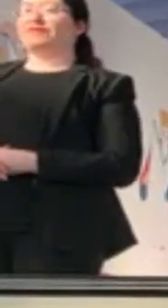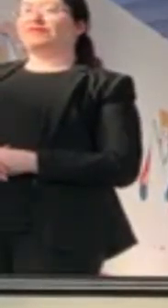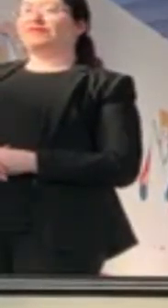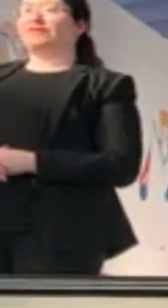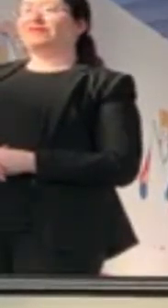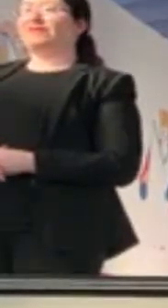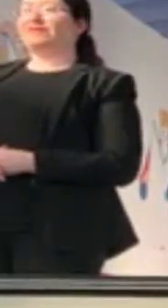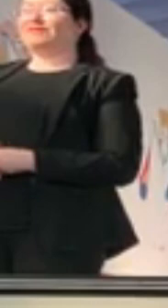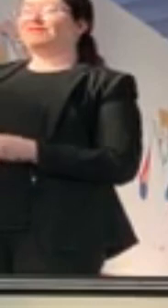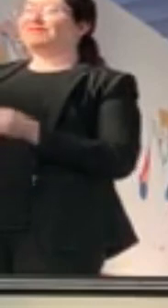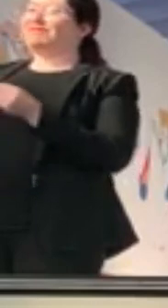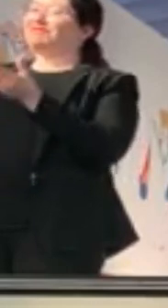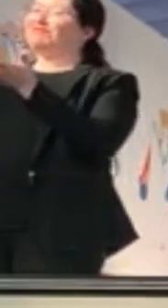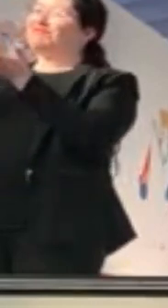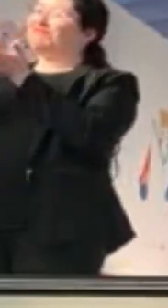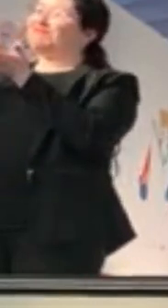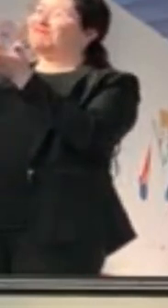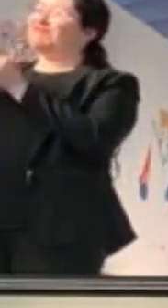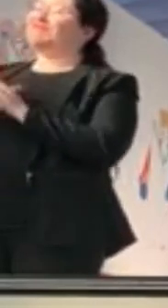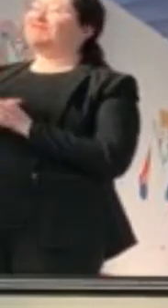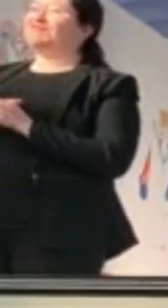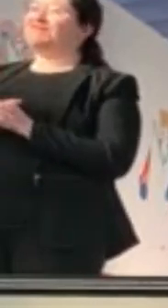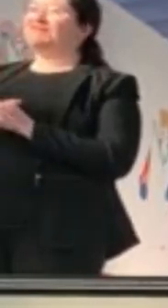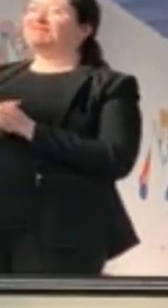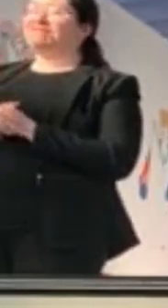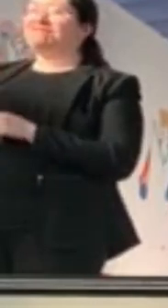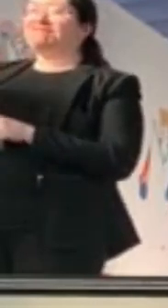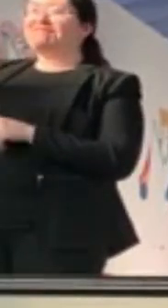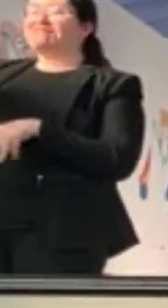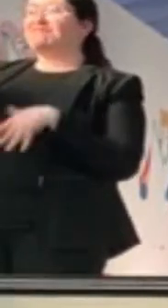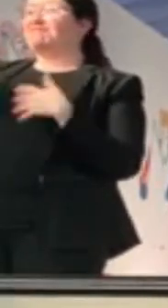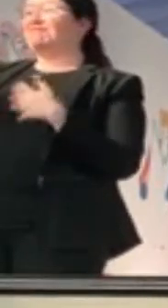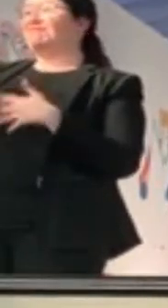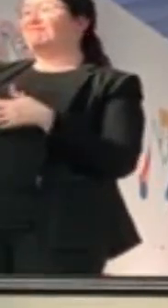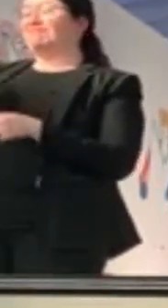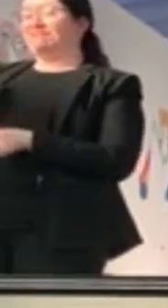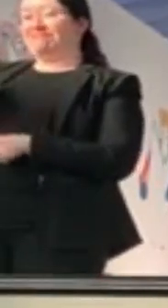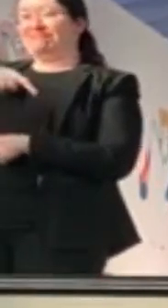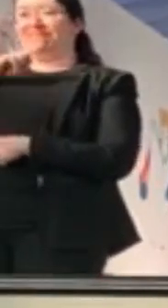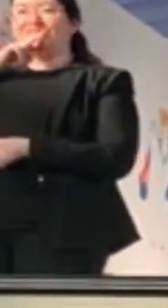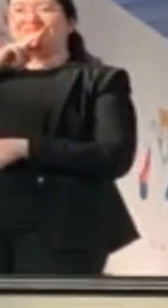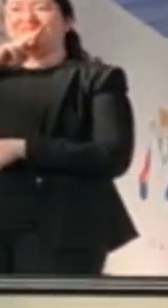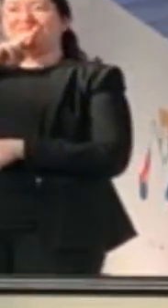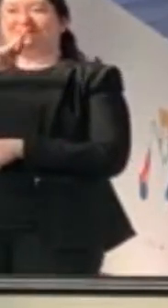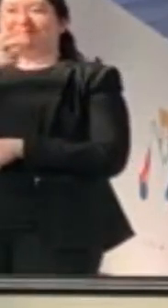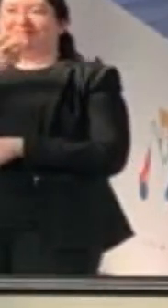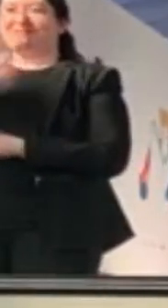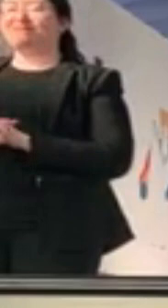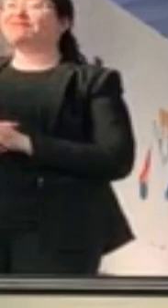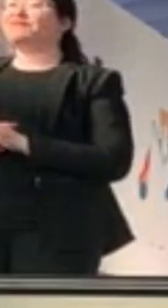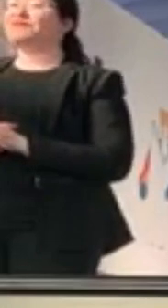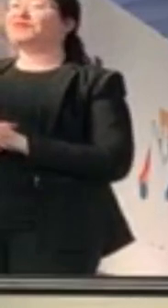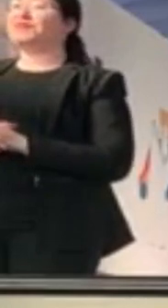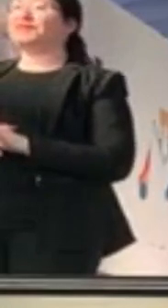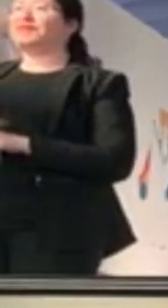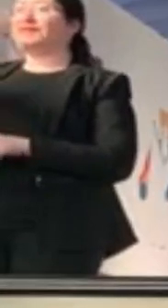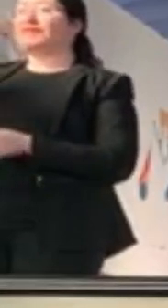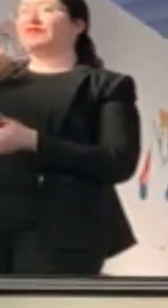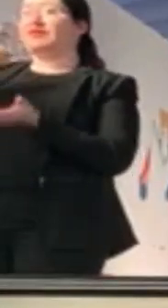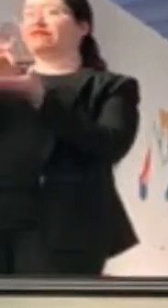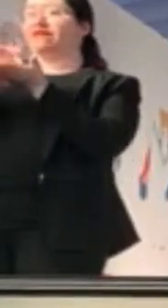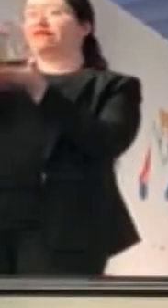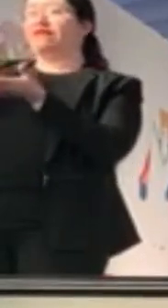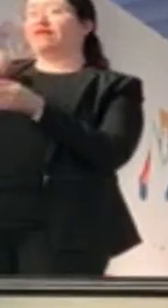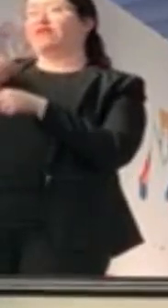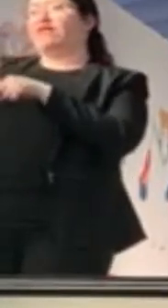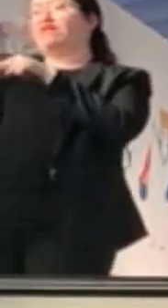Bueno, muchas gracias. Bien hallada, ¿no? Cuando nosotros respondemos. En realidad, la agradecida soy yo, me van a permitir que yo